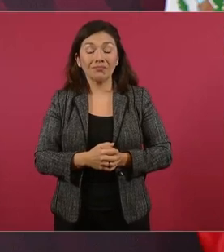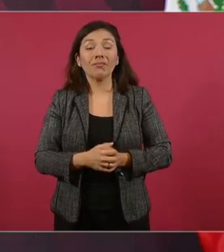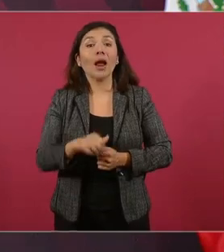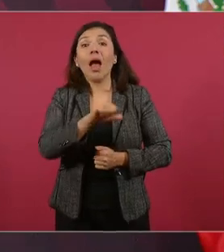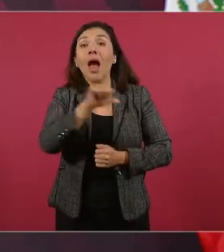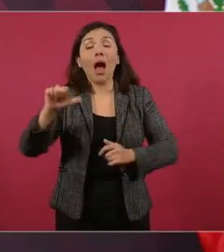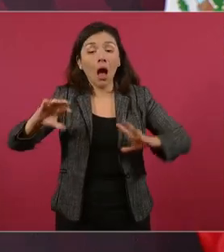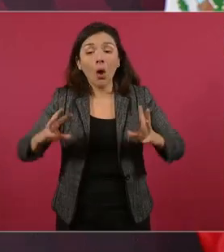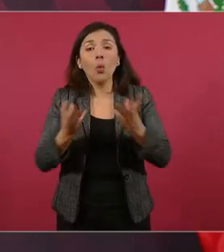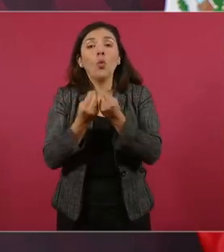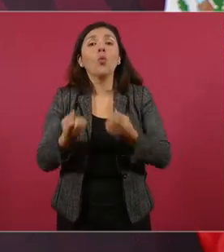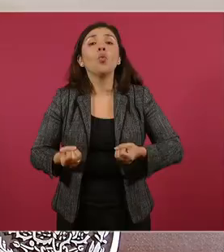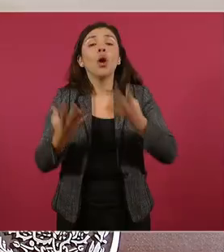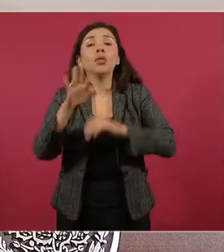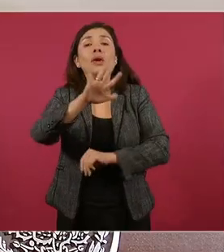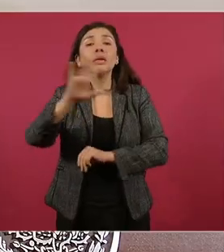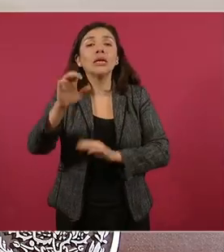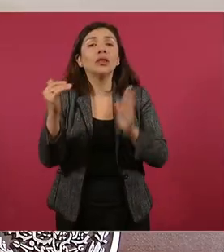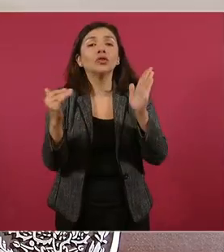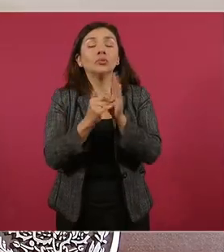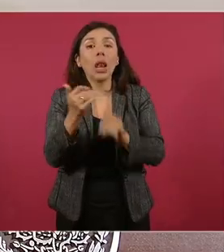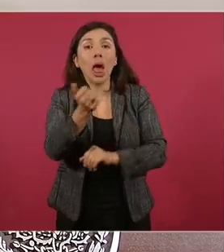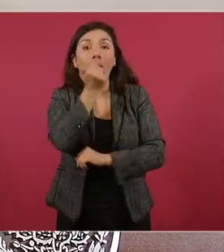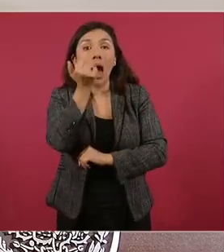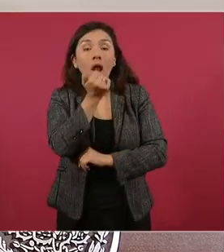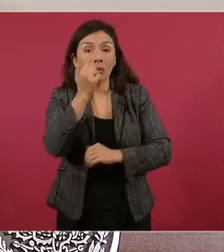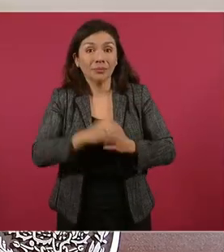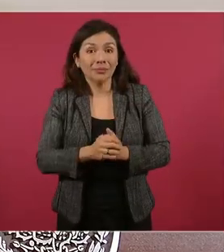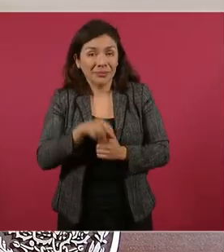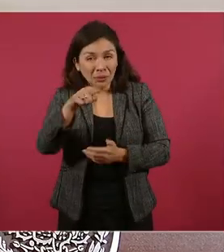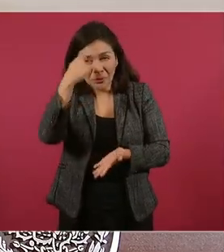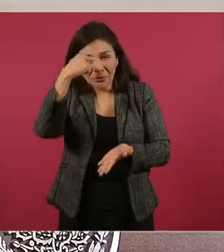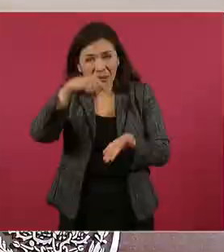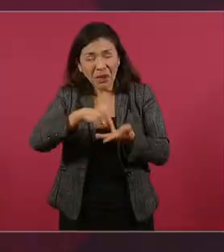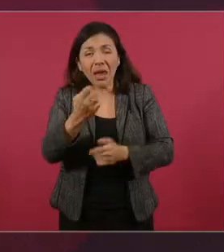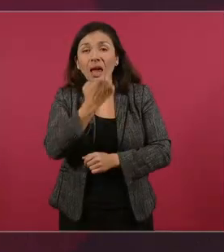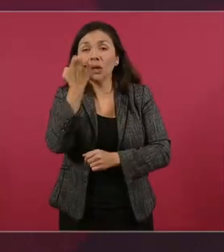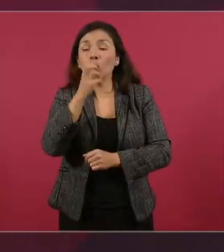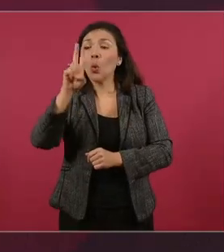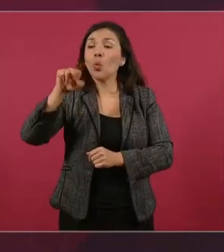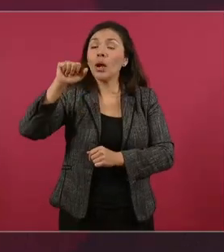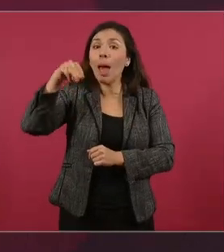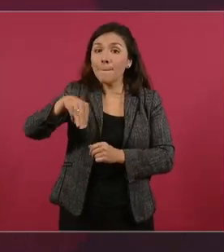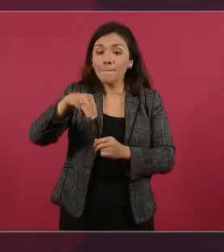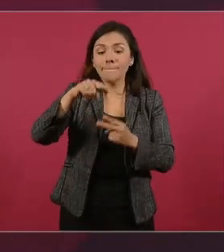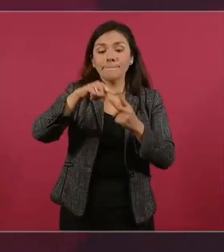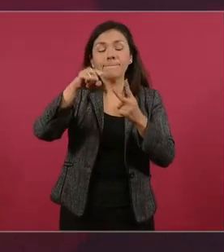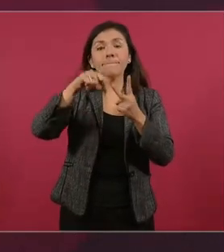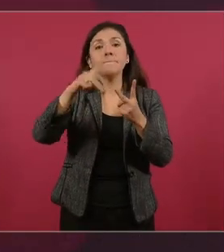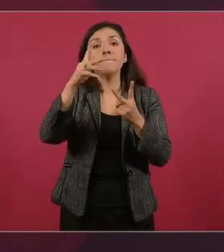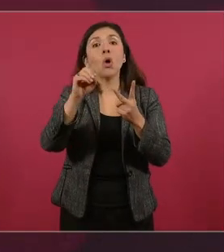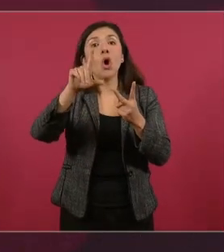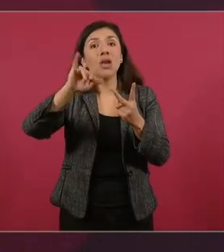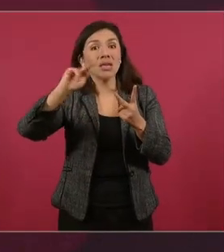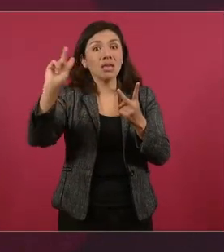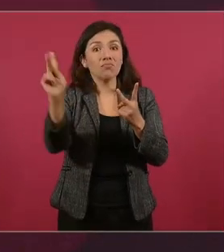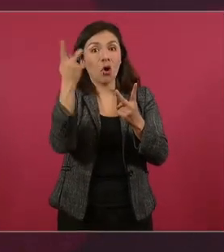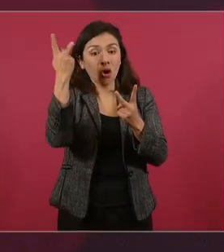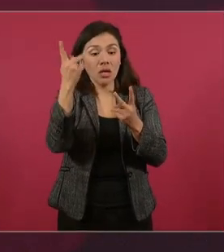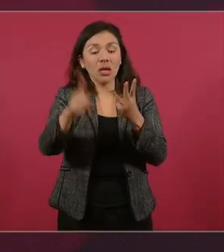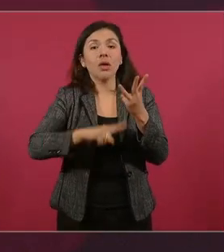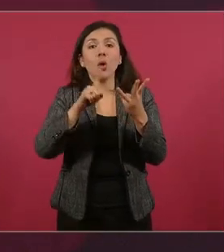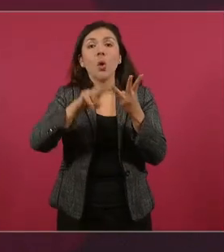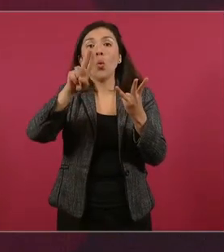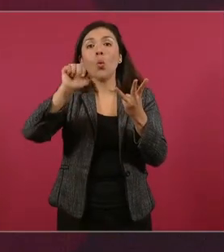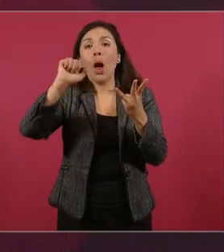500,000. Imaginen que es la UNAM y el Poli y la